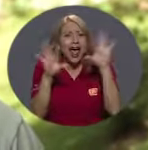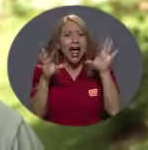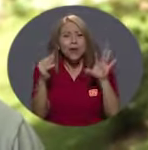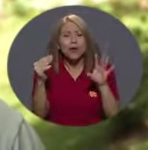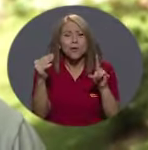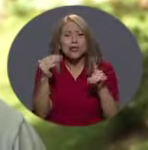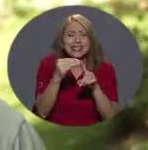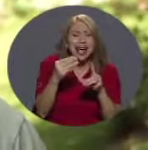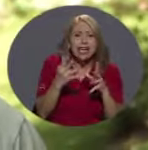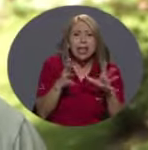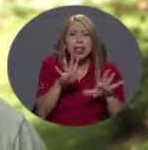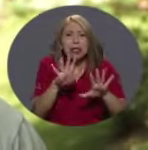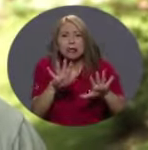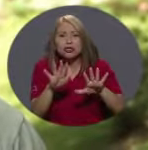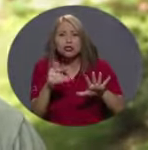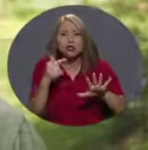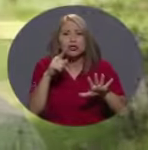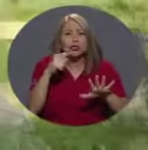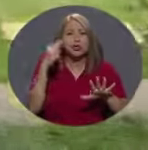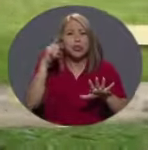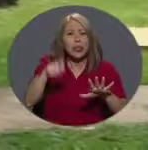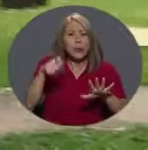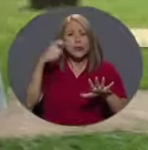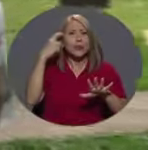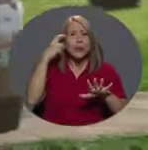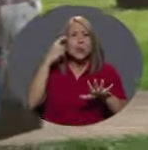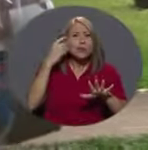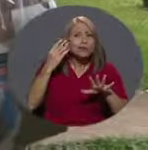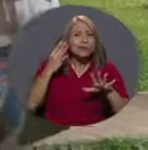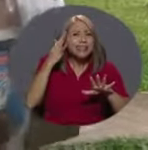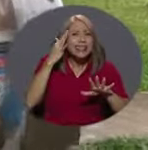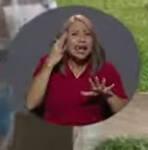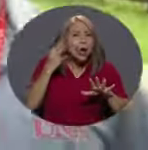mensaje, entonces tengo que suponer las